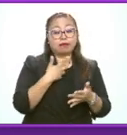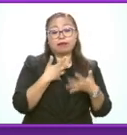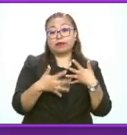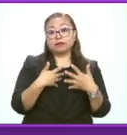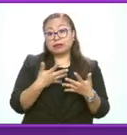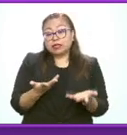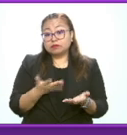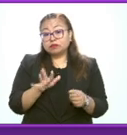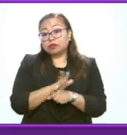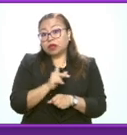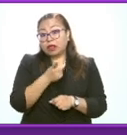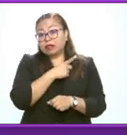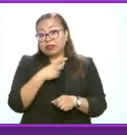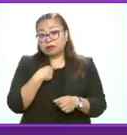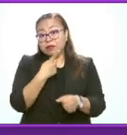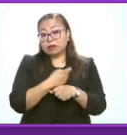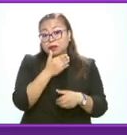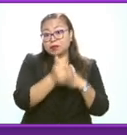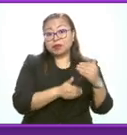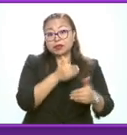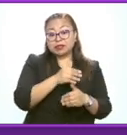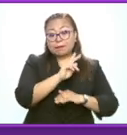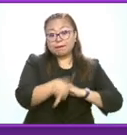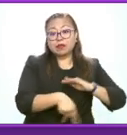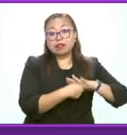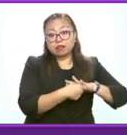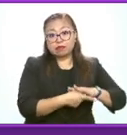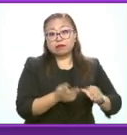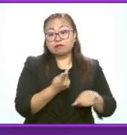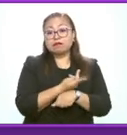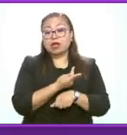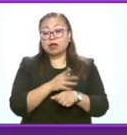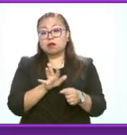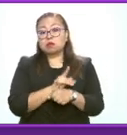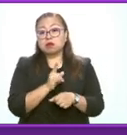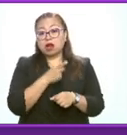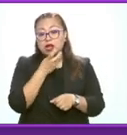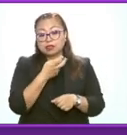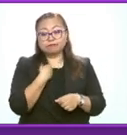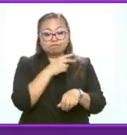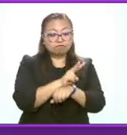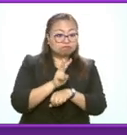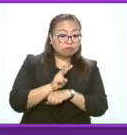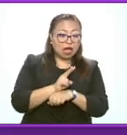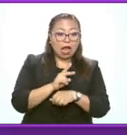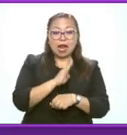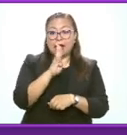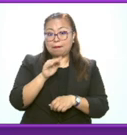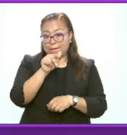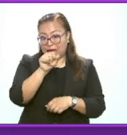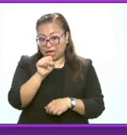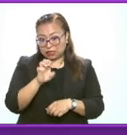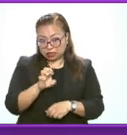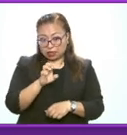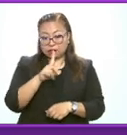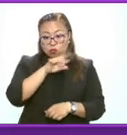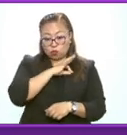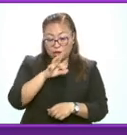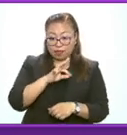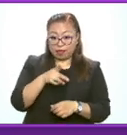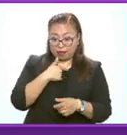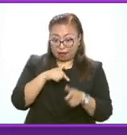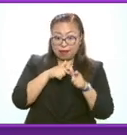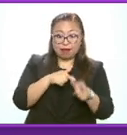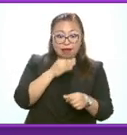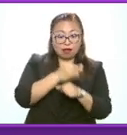por existir un proceso deliberativo pendiente ya que el procedimiento de verificación de basificación no ha concluido ante esta